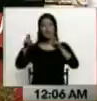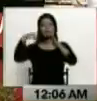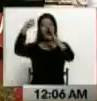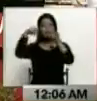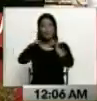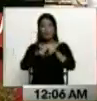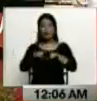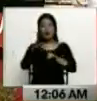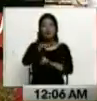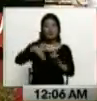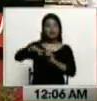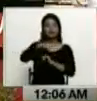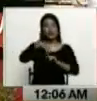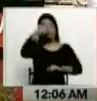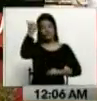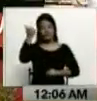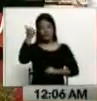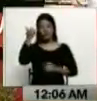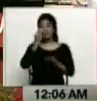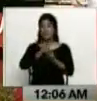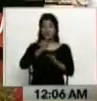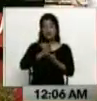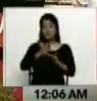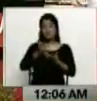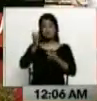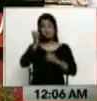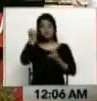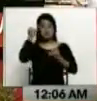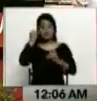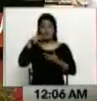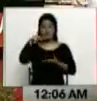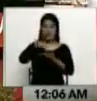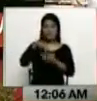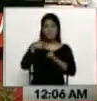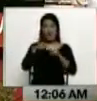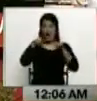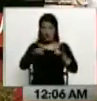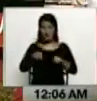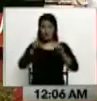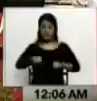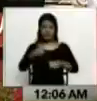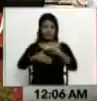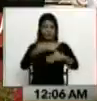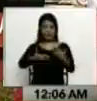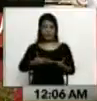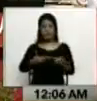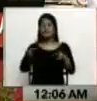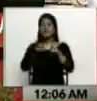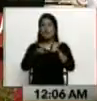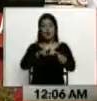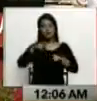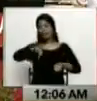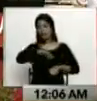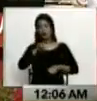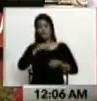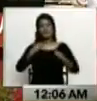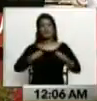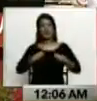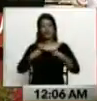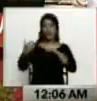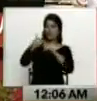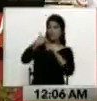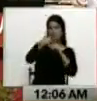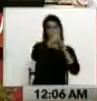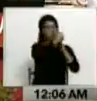Disney que ignora siempre el contexto que se ubica en una irrealidad ideal y Desde allí se pronuncia como si no